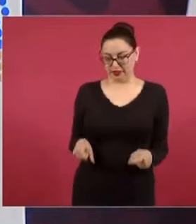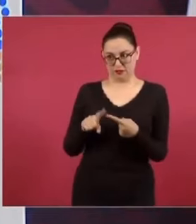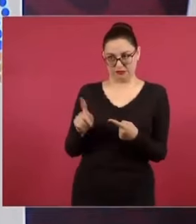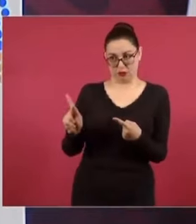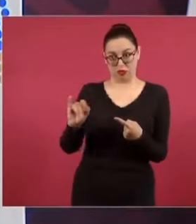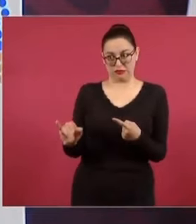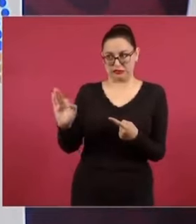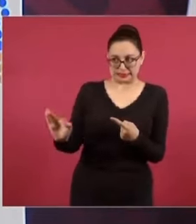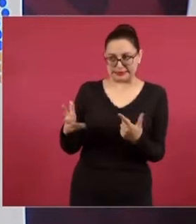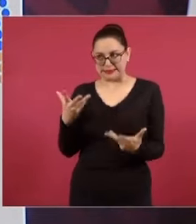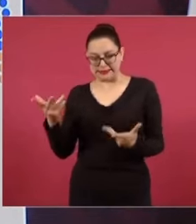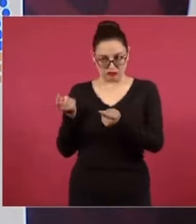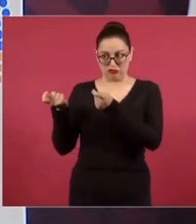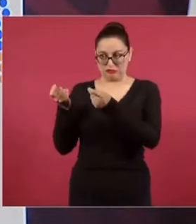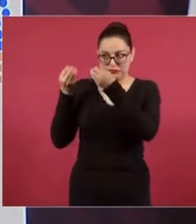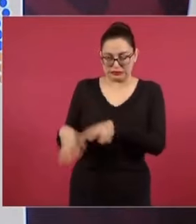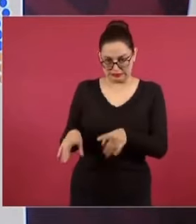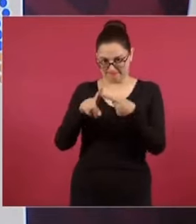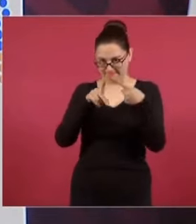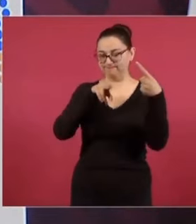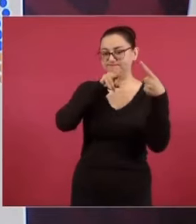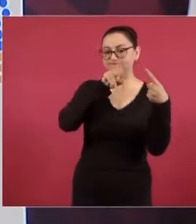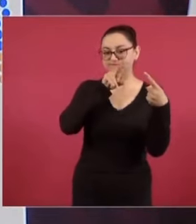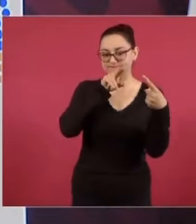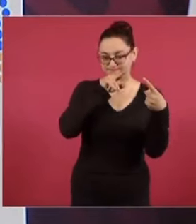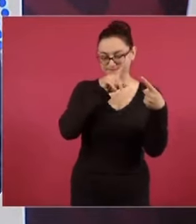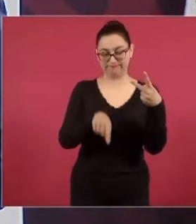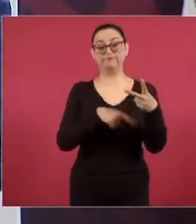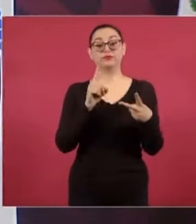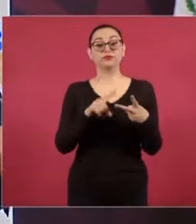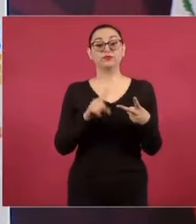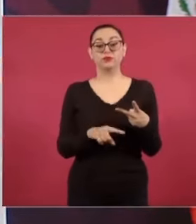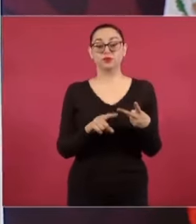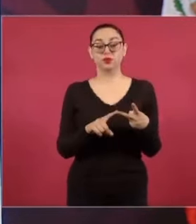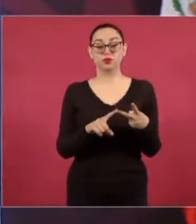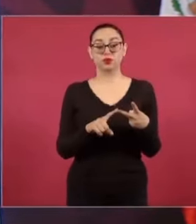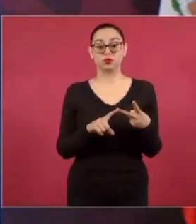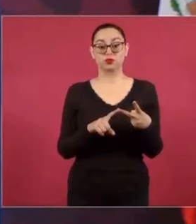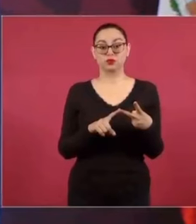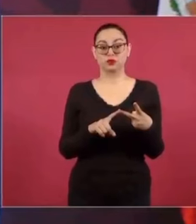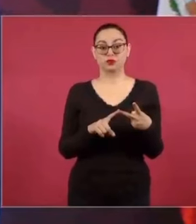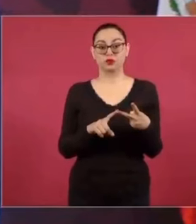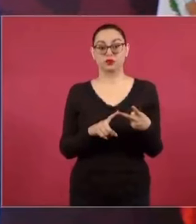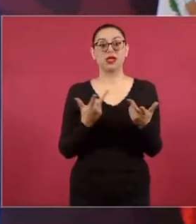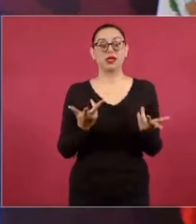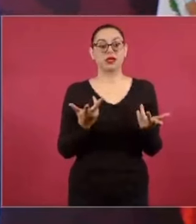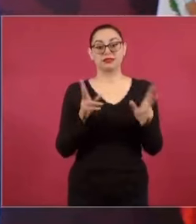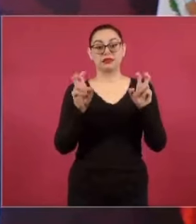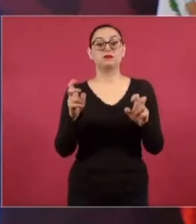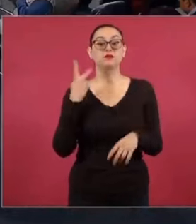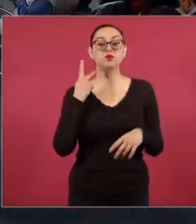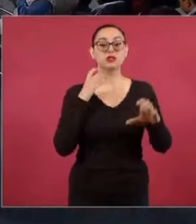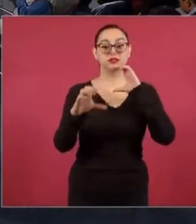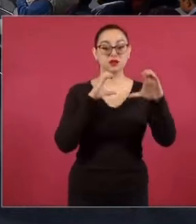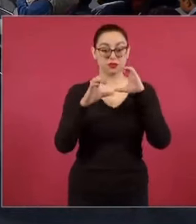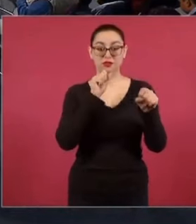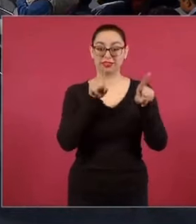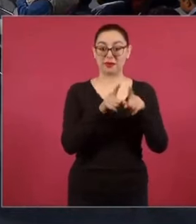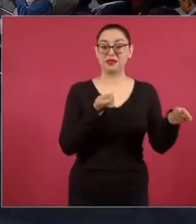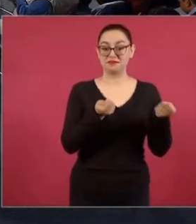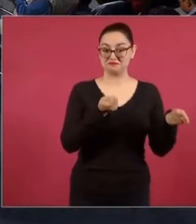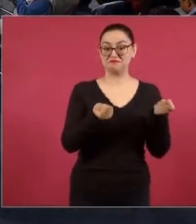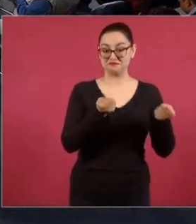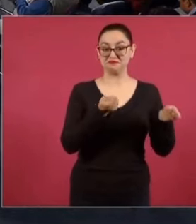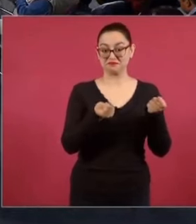Judicial, les preocupa de que pues ellos manejan la política de comunicaciones. ¿Y yo voy a responder, presidente? Ellos